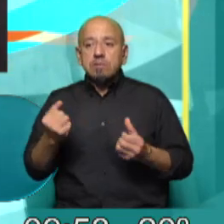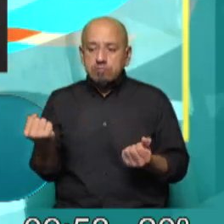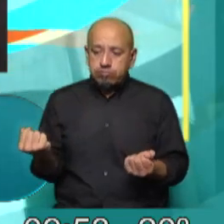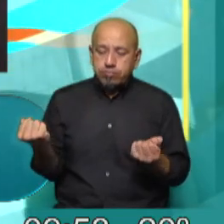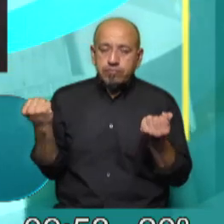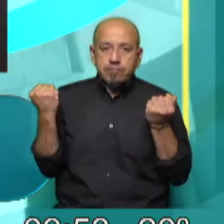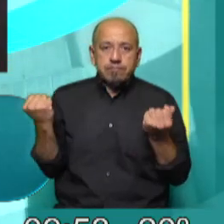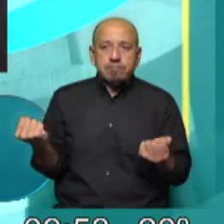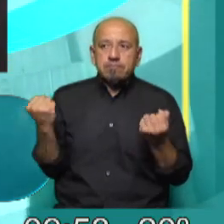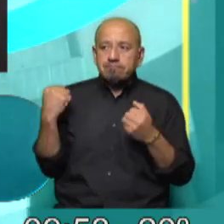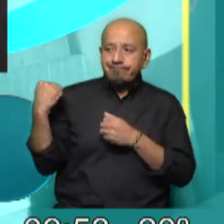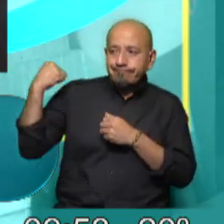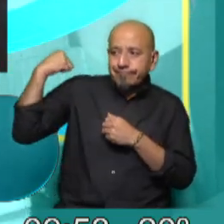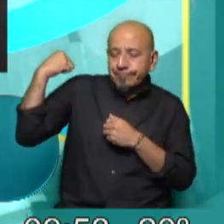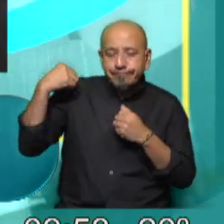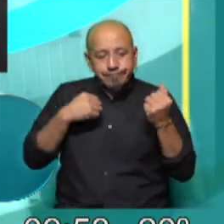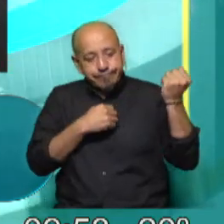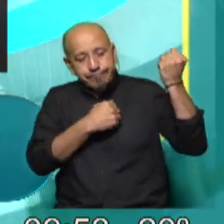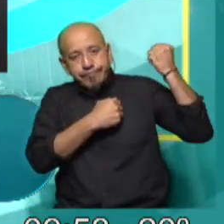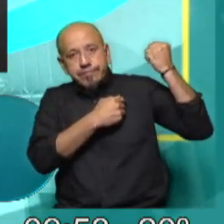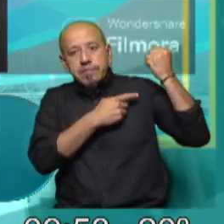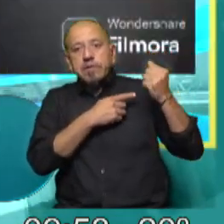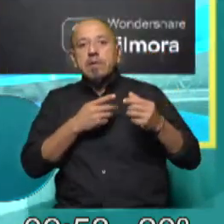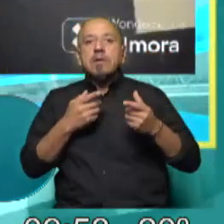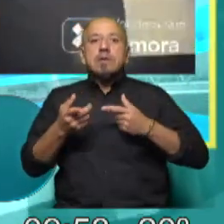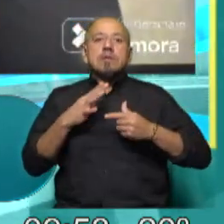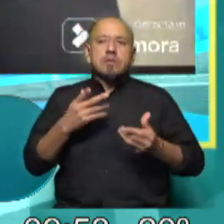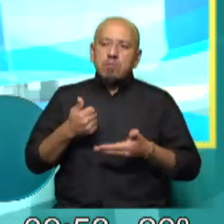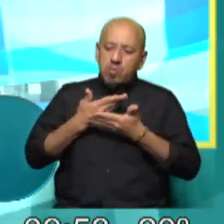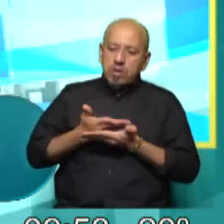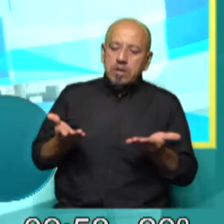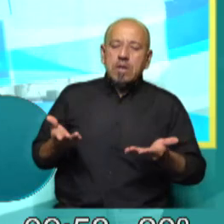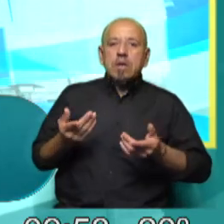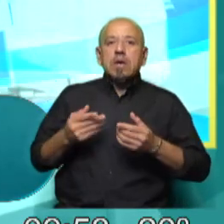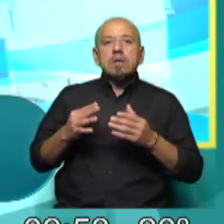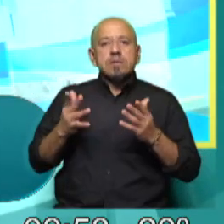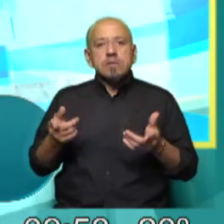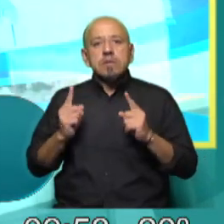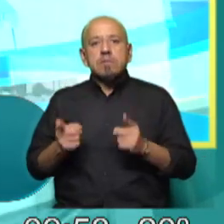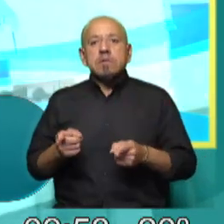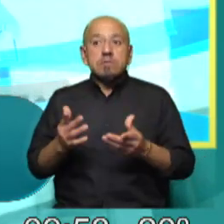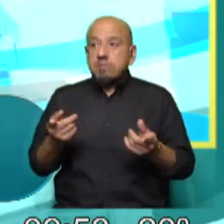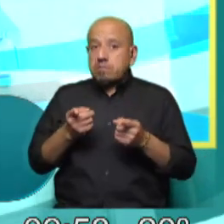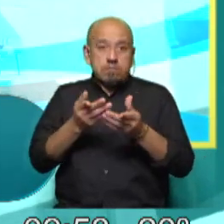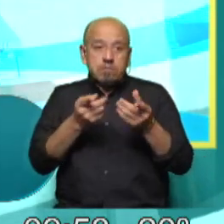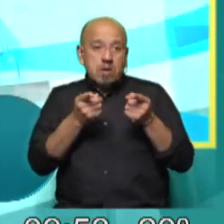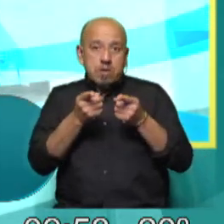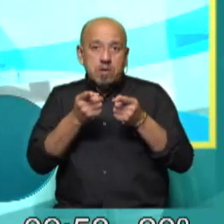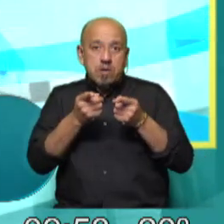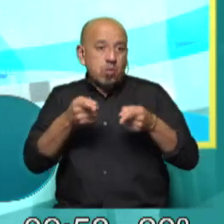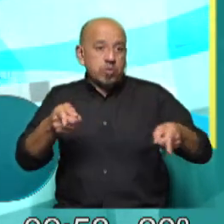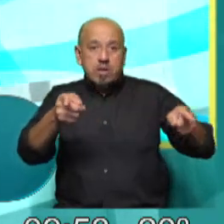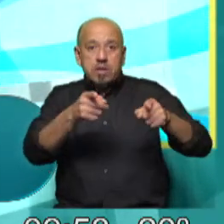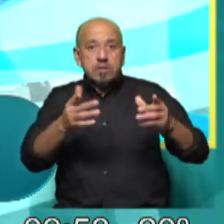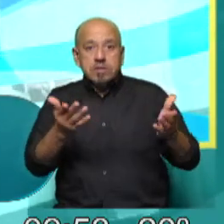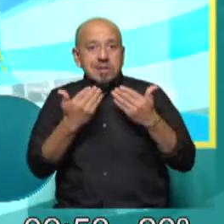físico-culturismo abre el mercado porque se muestra mucho y gracias a, también a ustedes mismos, a